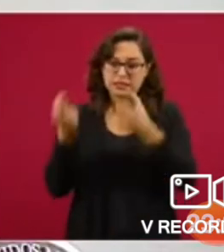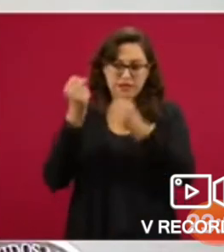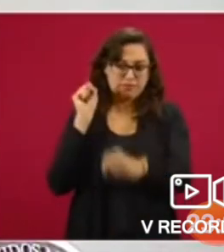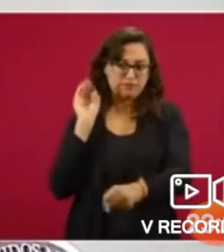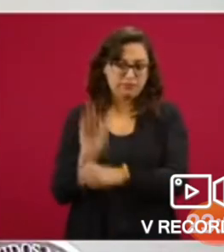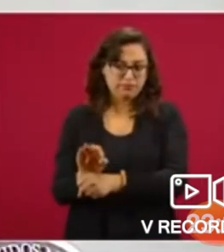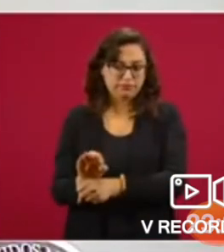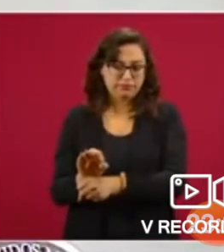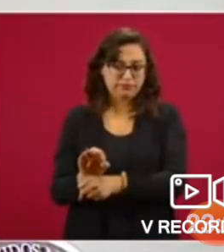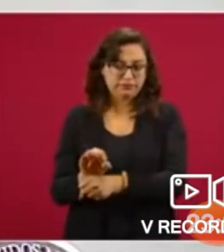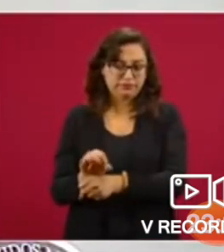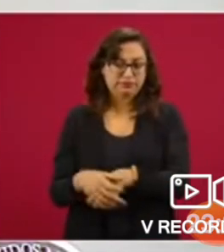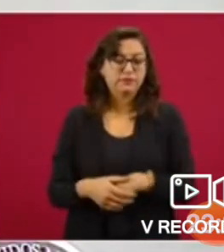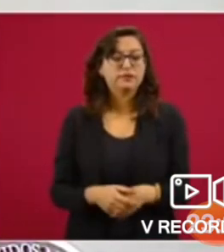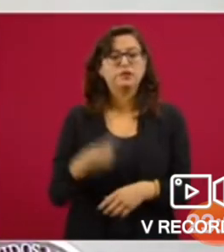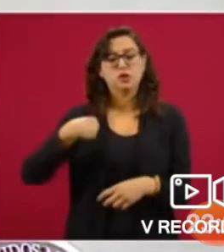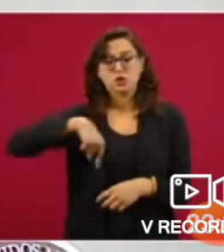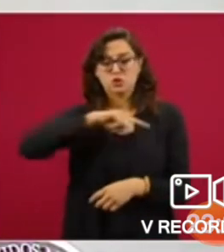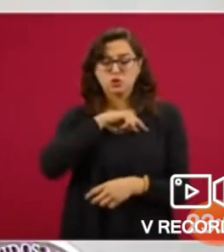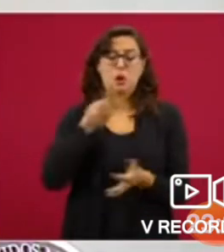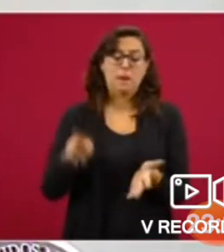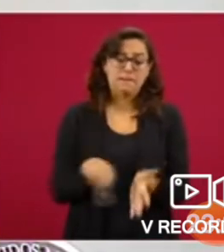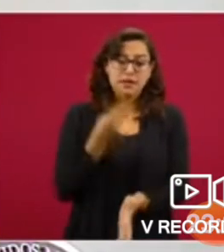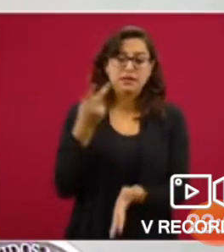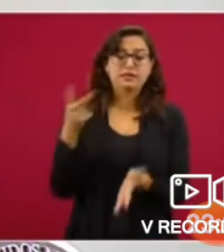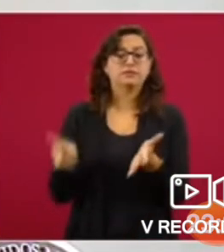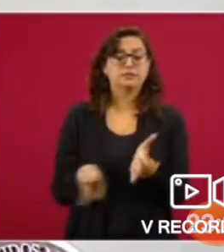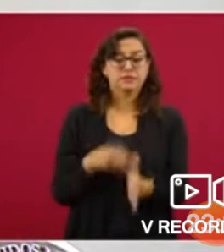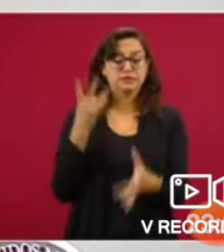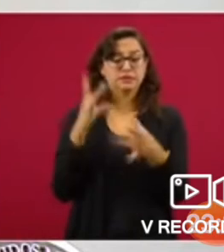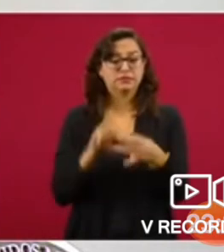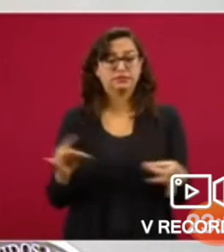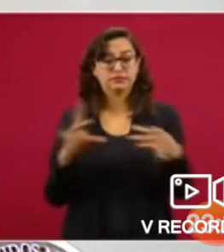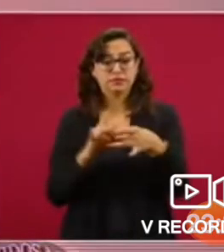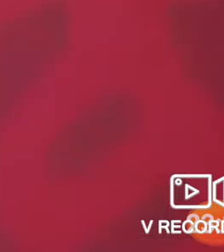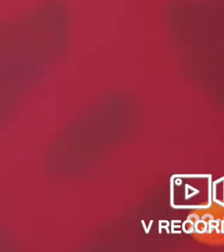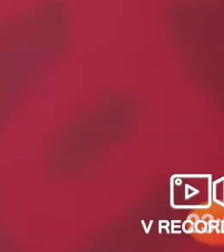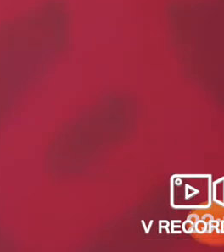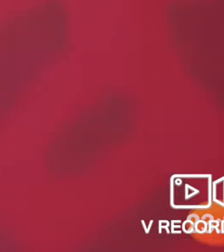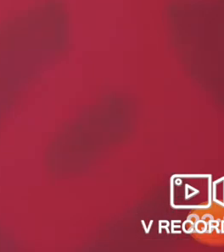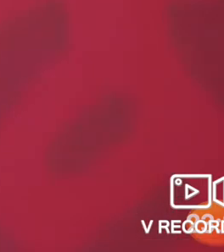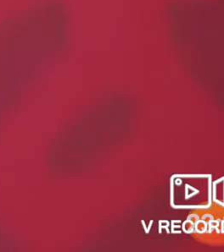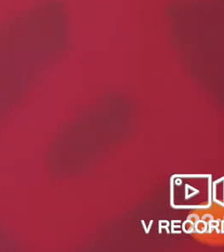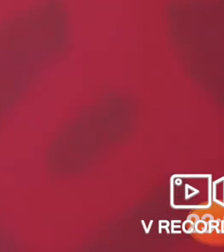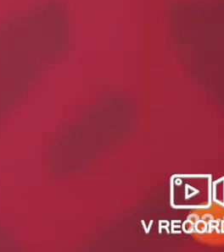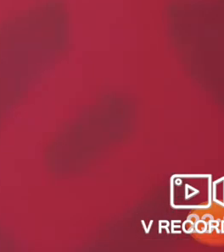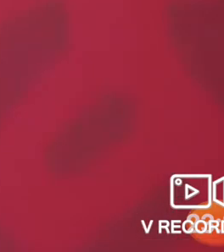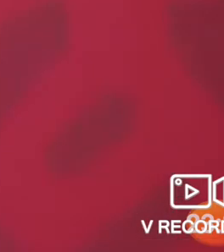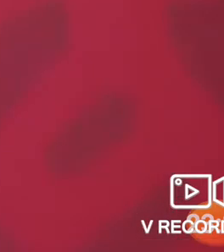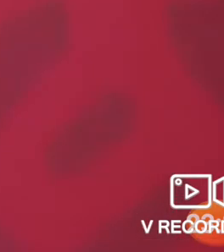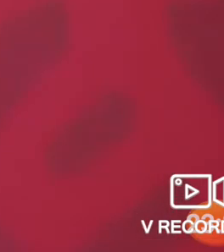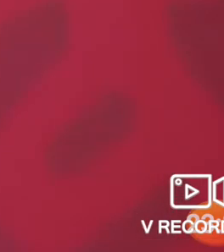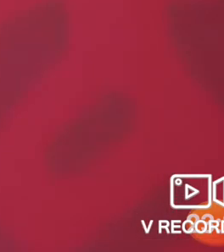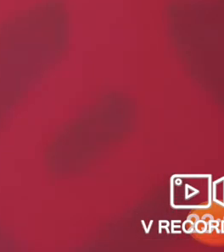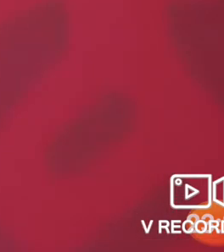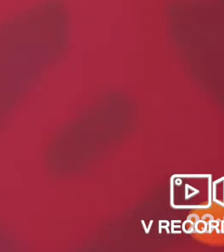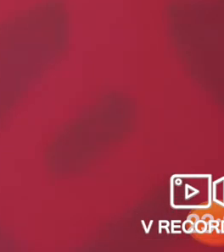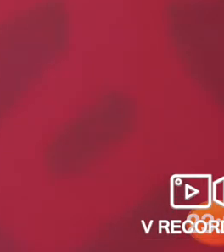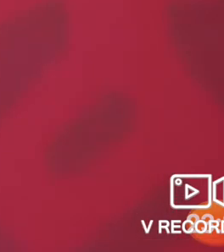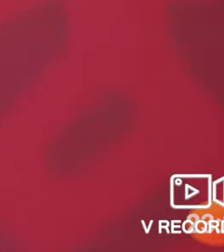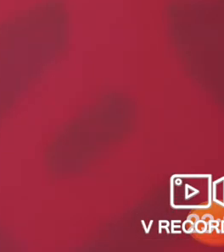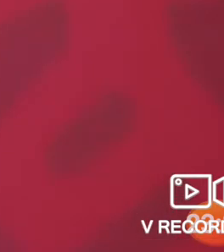vida. Hemos insistido en que las personas que tienen los síntomas de COVID, fiebre, tos,